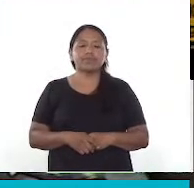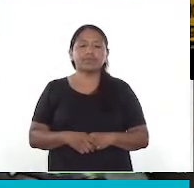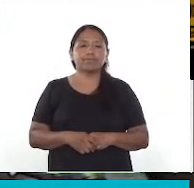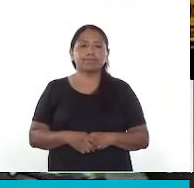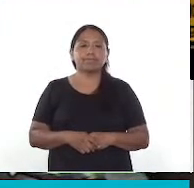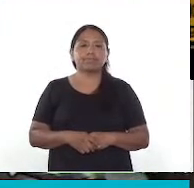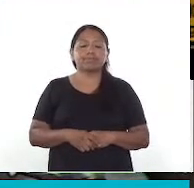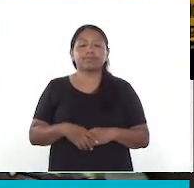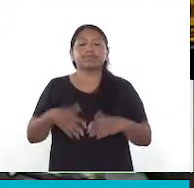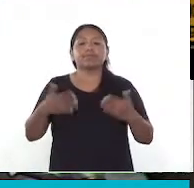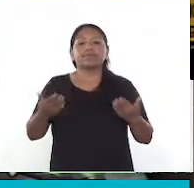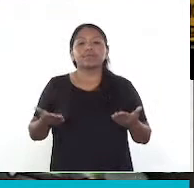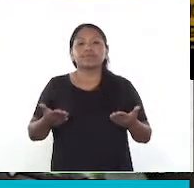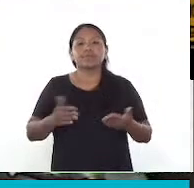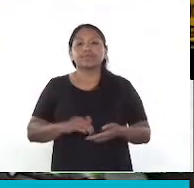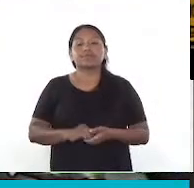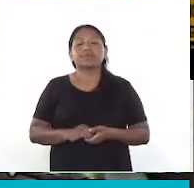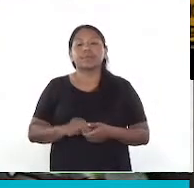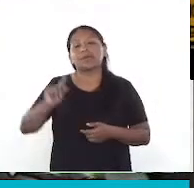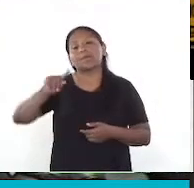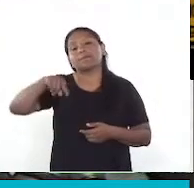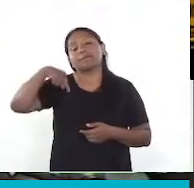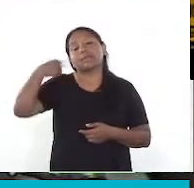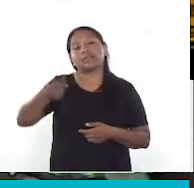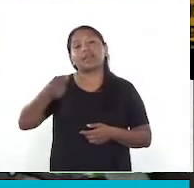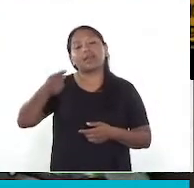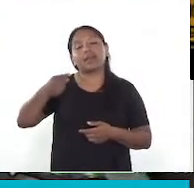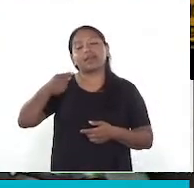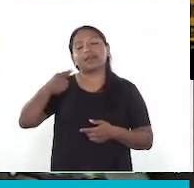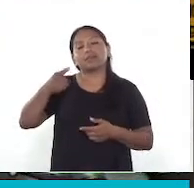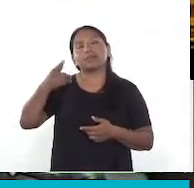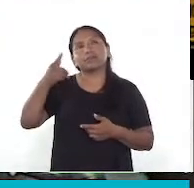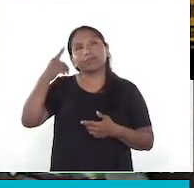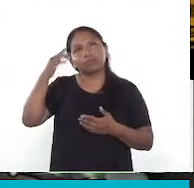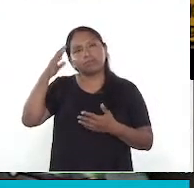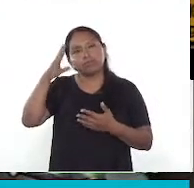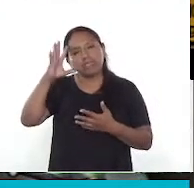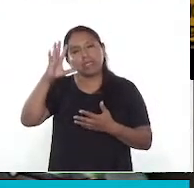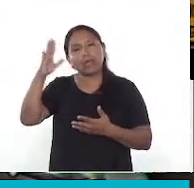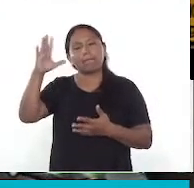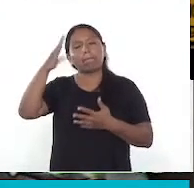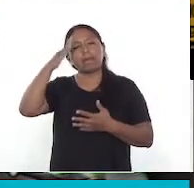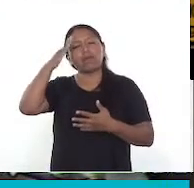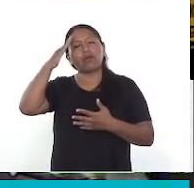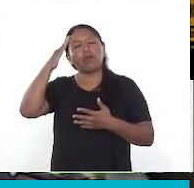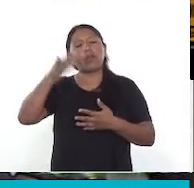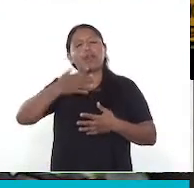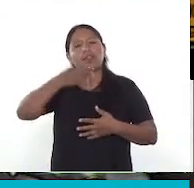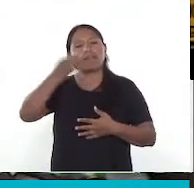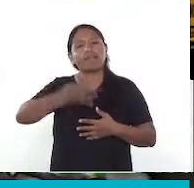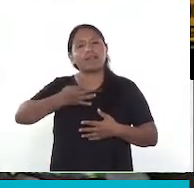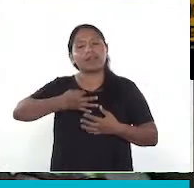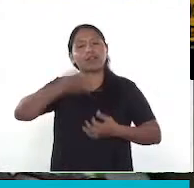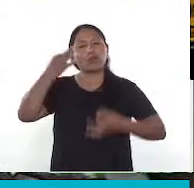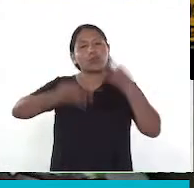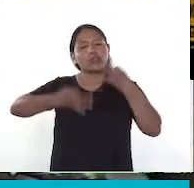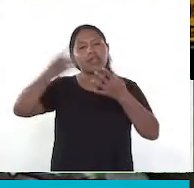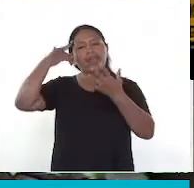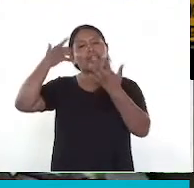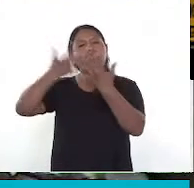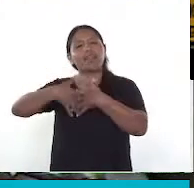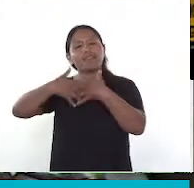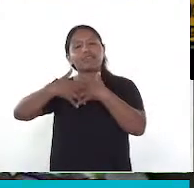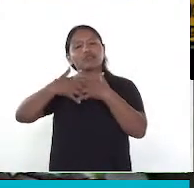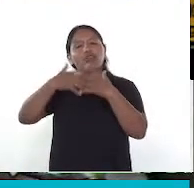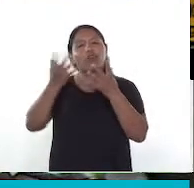por eso es que mañana es un día de memoria de verdad de justicia y de reflexión yo le agregaría